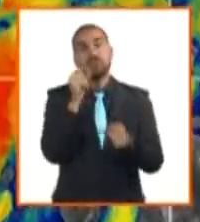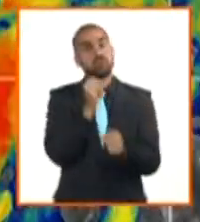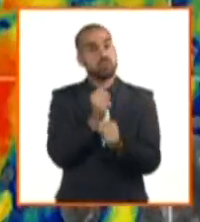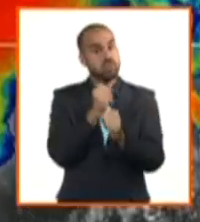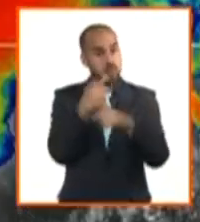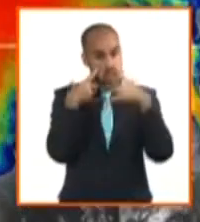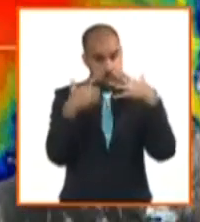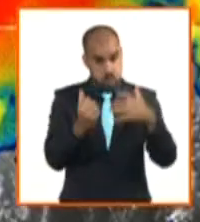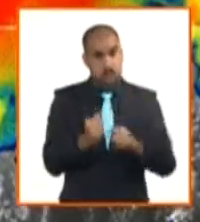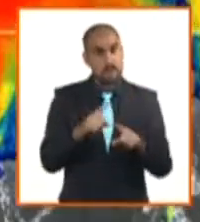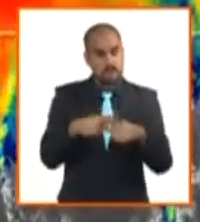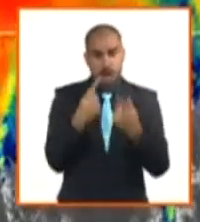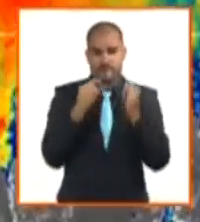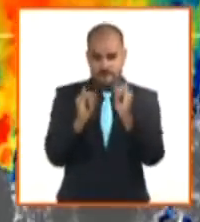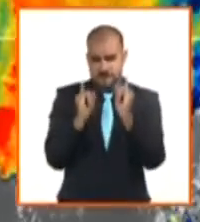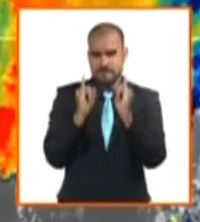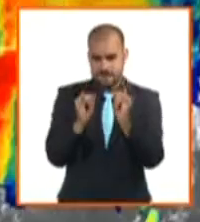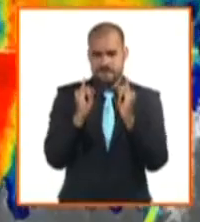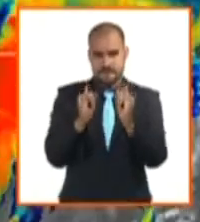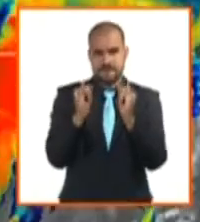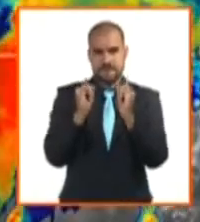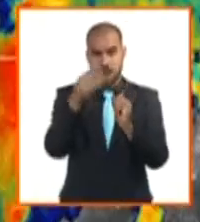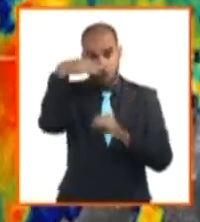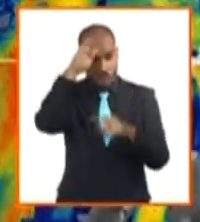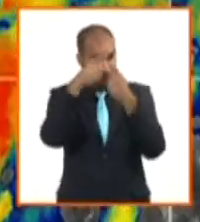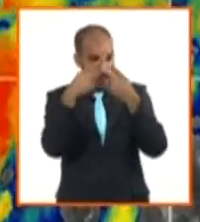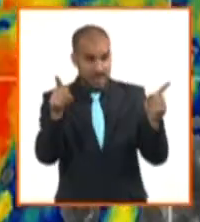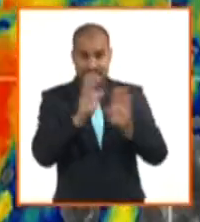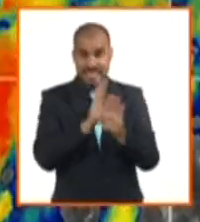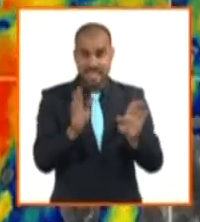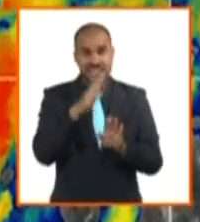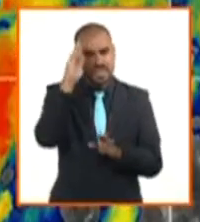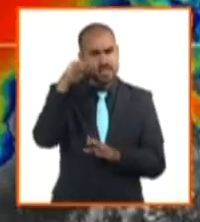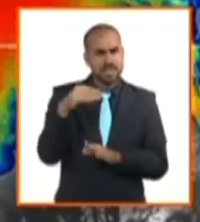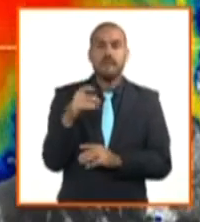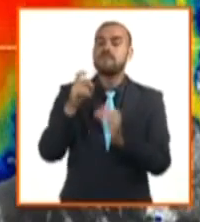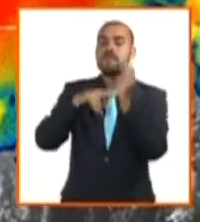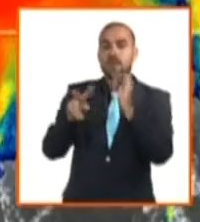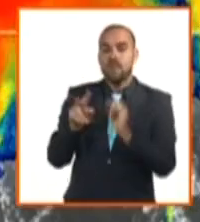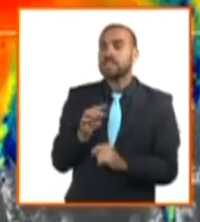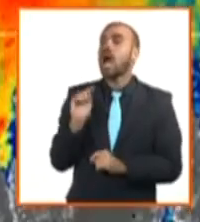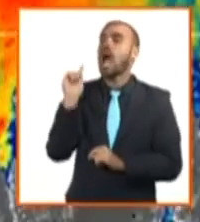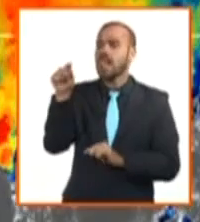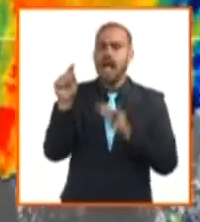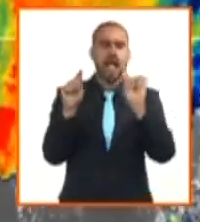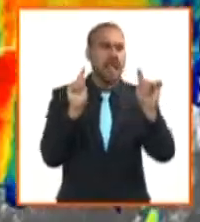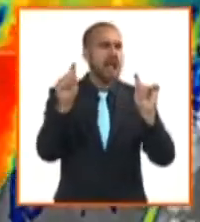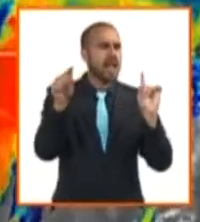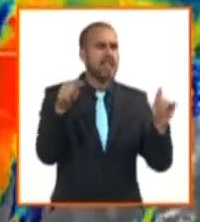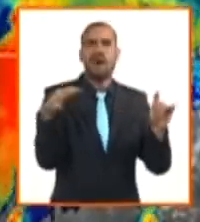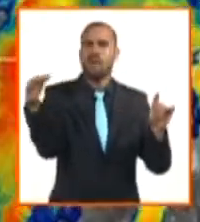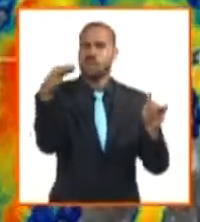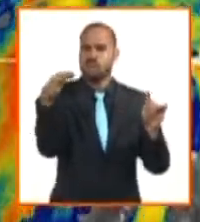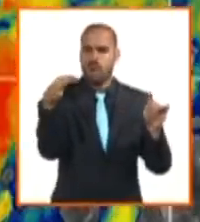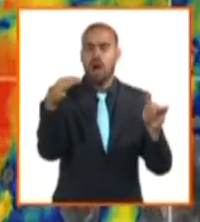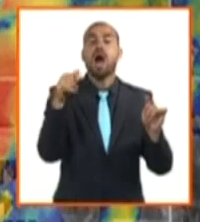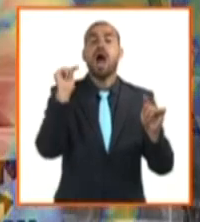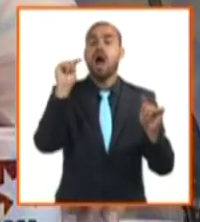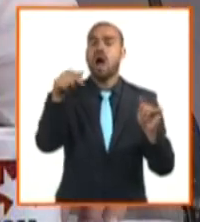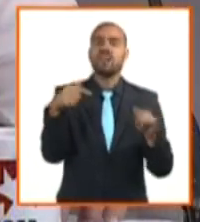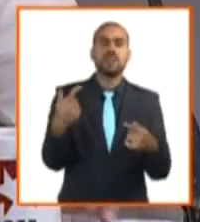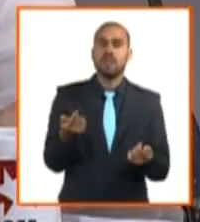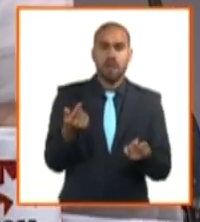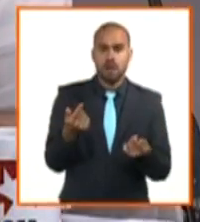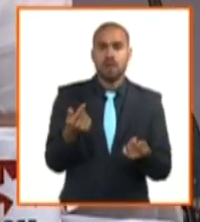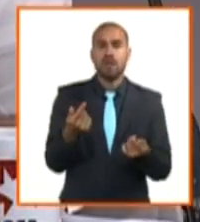que se ha estado brindando a nivel nacional pues también a nivel territorial en las provincias en los municipios los centros meteorológicos provinciales con